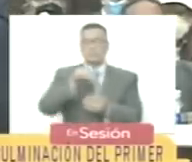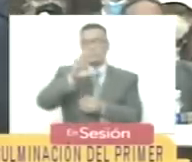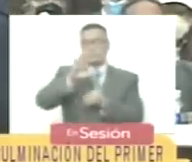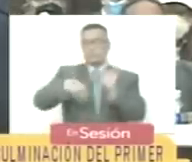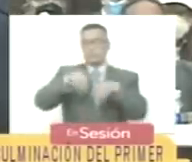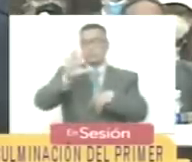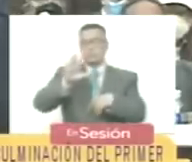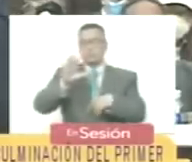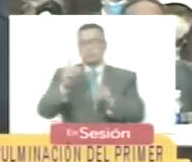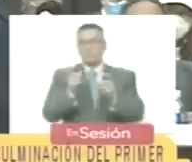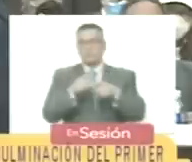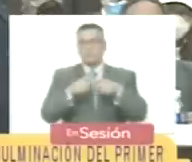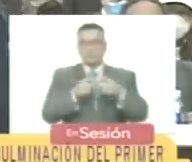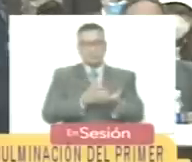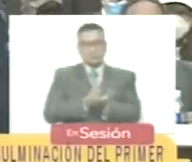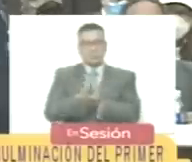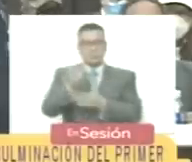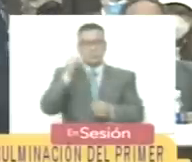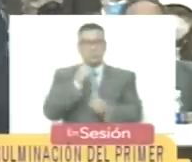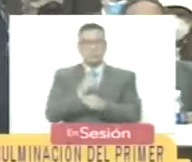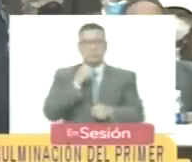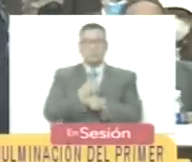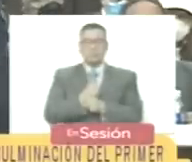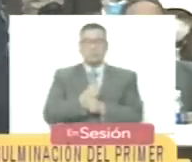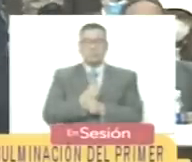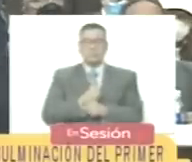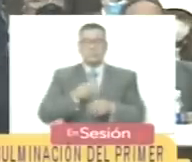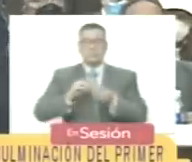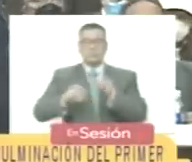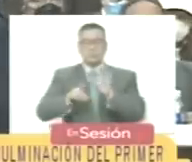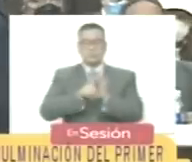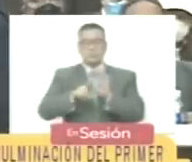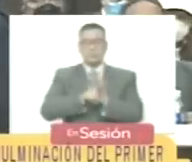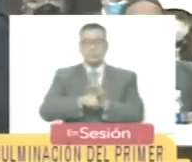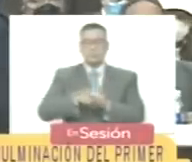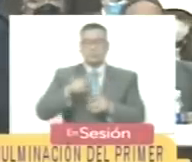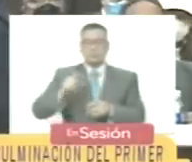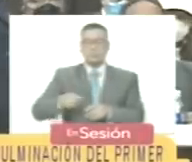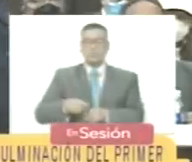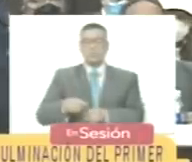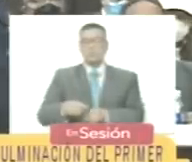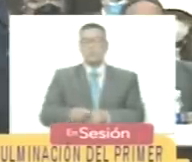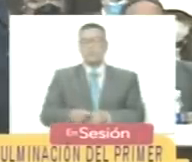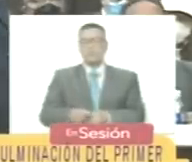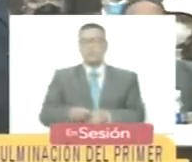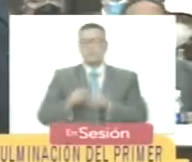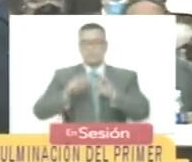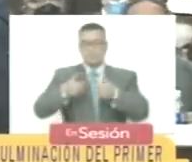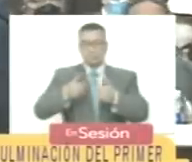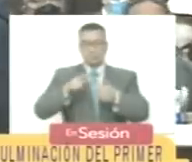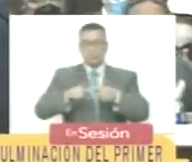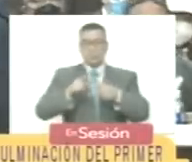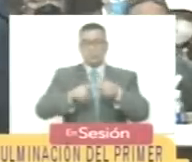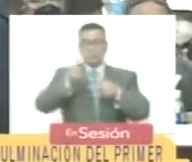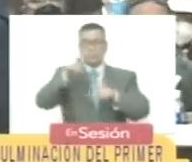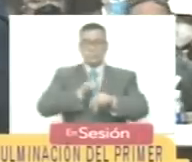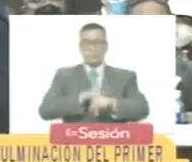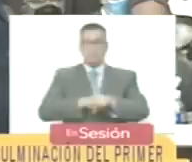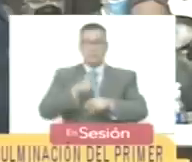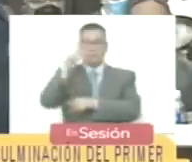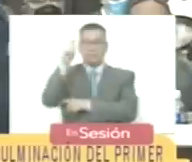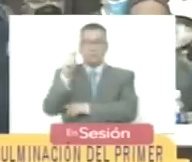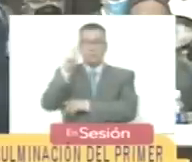agosto, seguir trabajando en la materia legislativa para que cuando se inicie el segundo periodo de